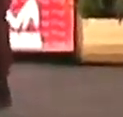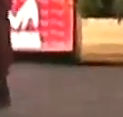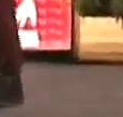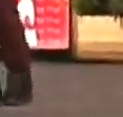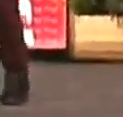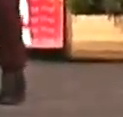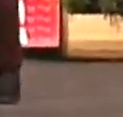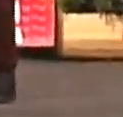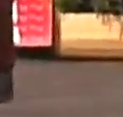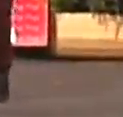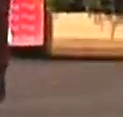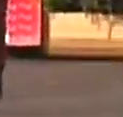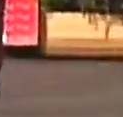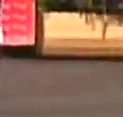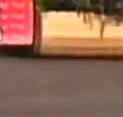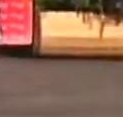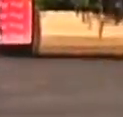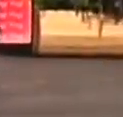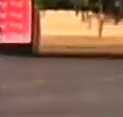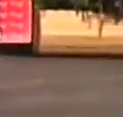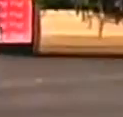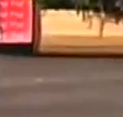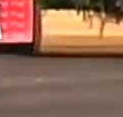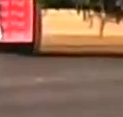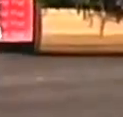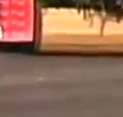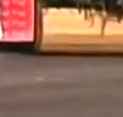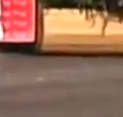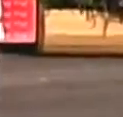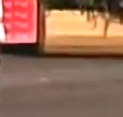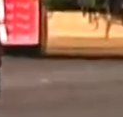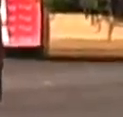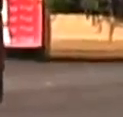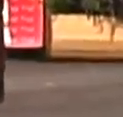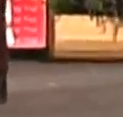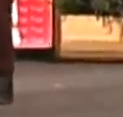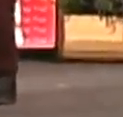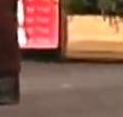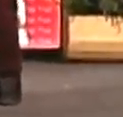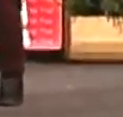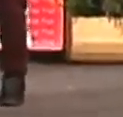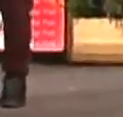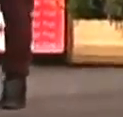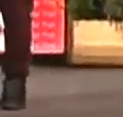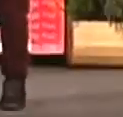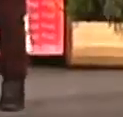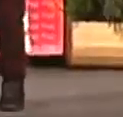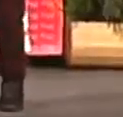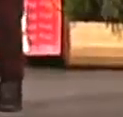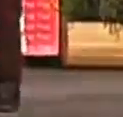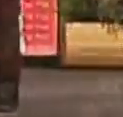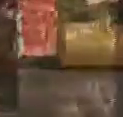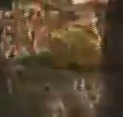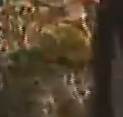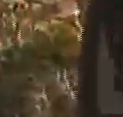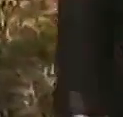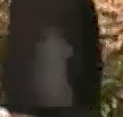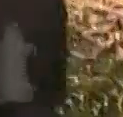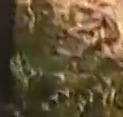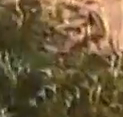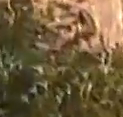arriba. Todo el mundo con la mano para arriba. Todo el mundo con la mano para arriba. La comuna por aquí está activa. La comuna por aquí está